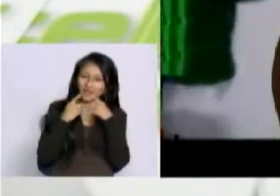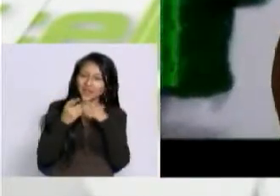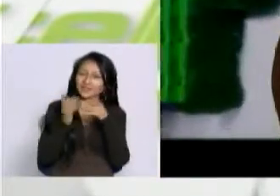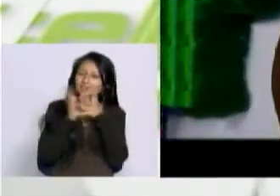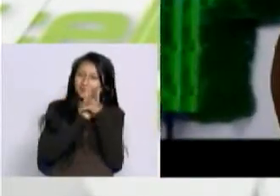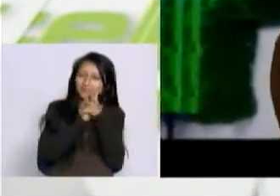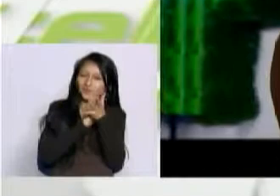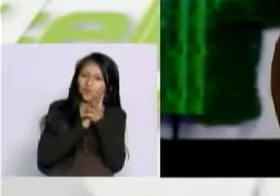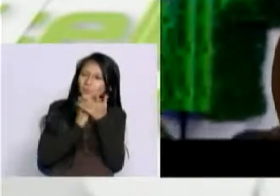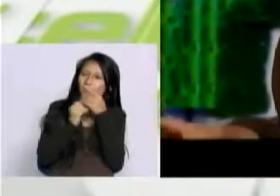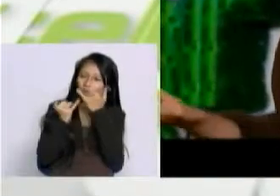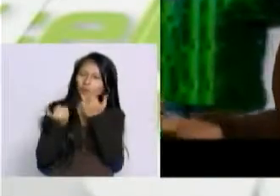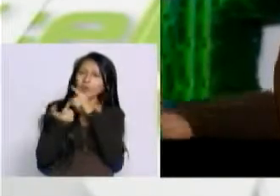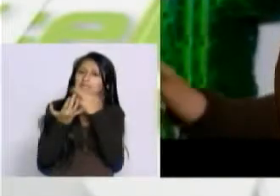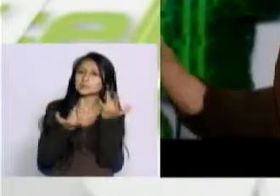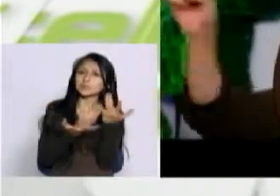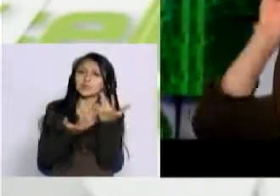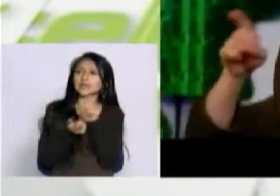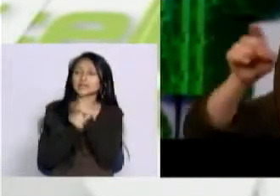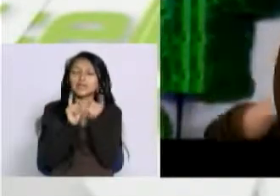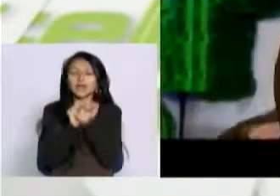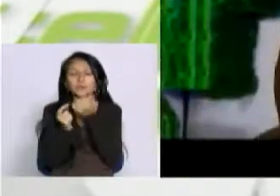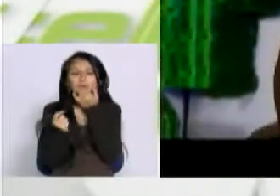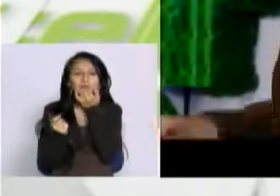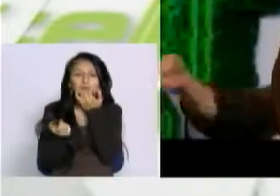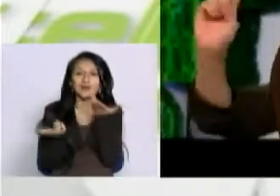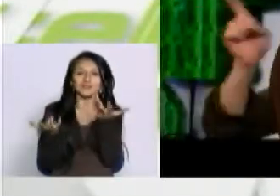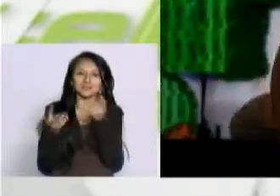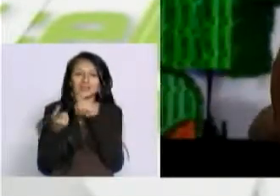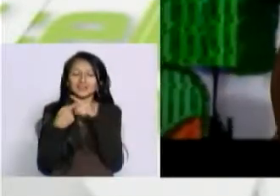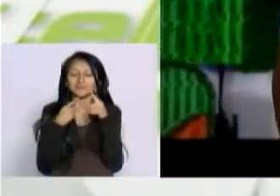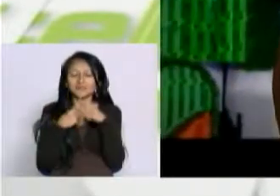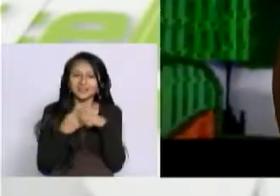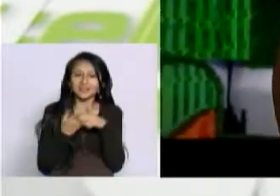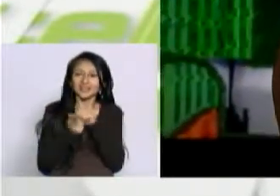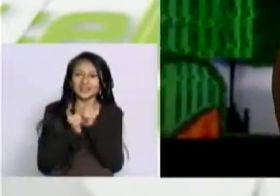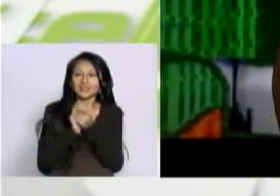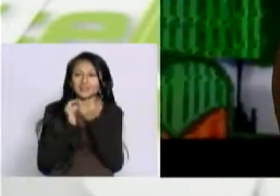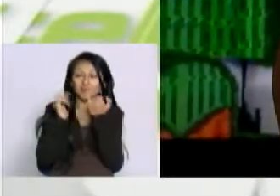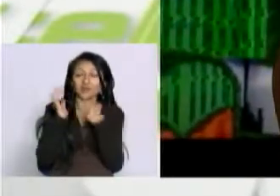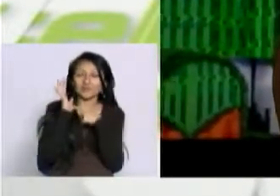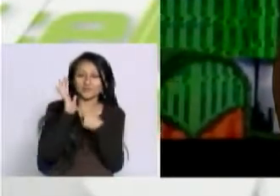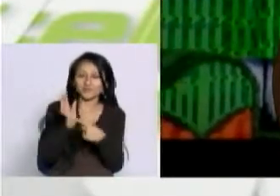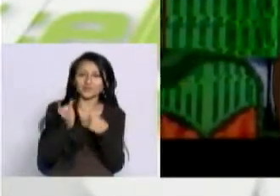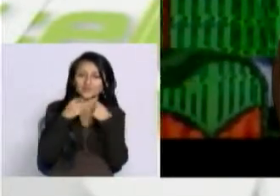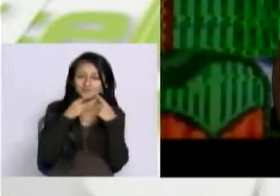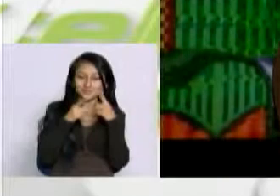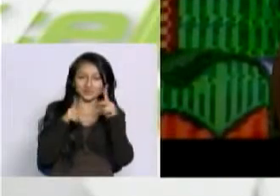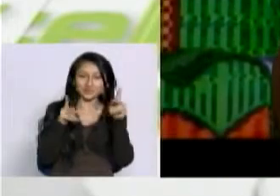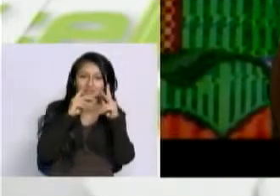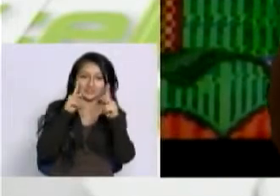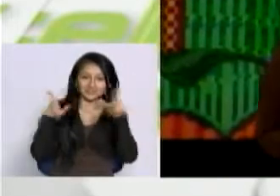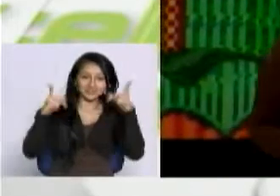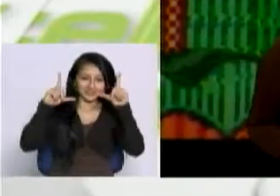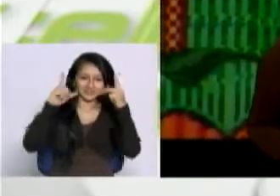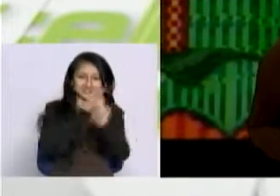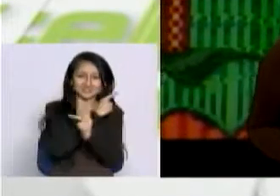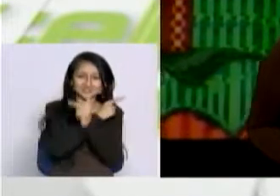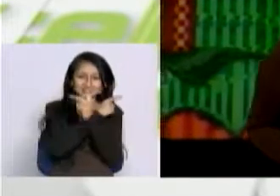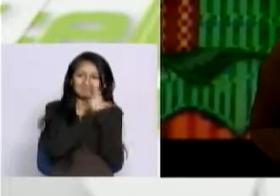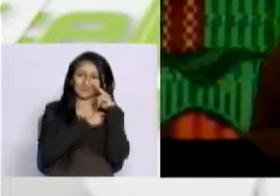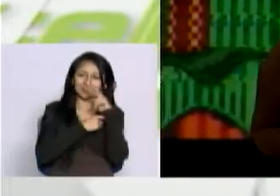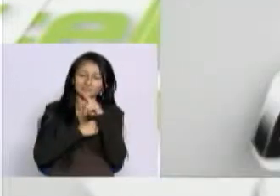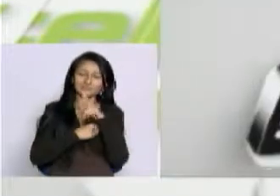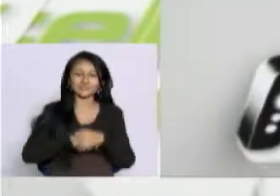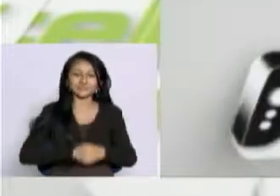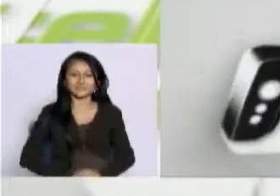televidentes referentes a la expectativa que tienen con los cambios que se van a dar en este importante programa de la franja juvenil del canal regional